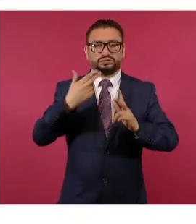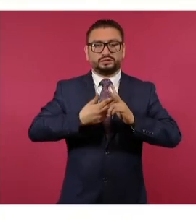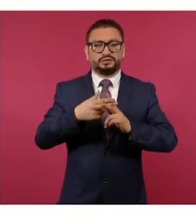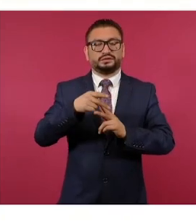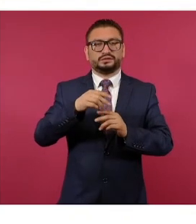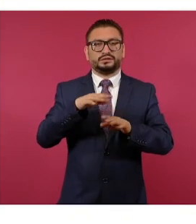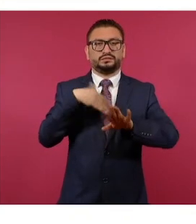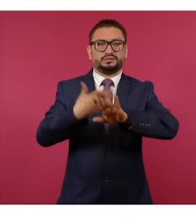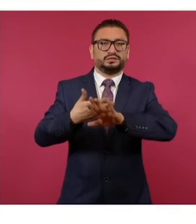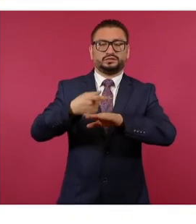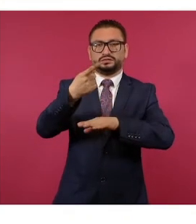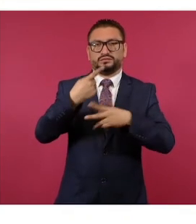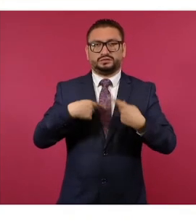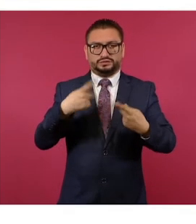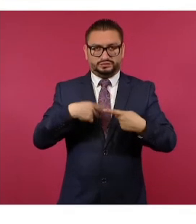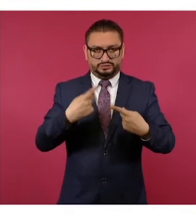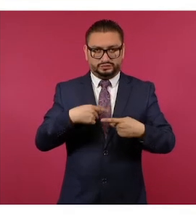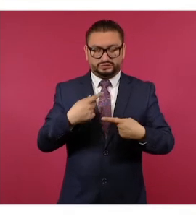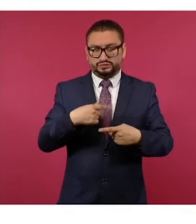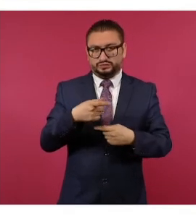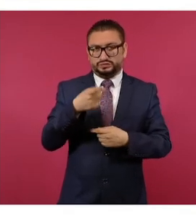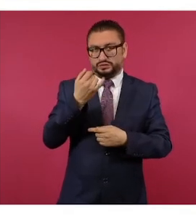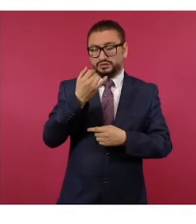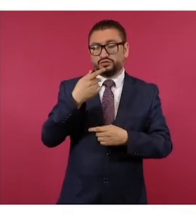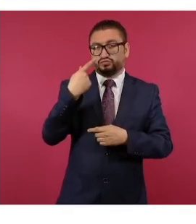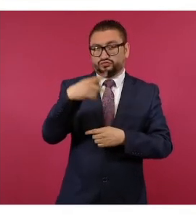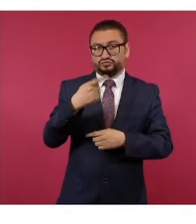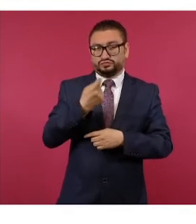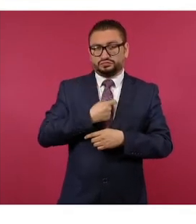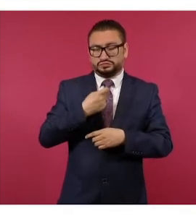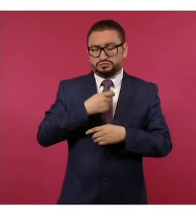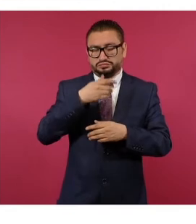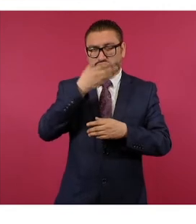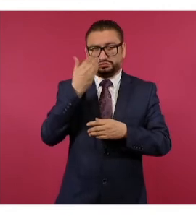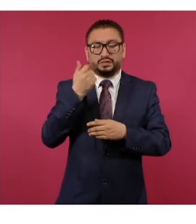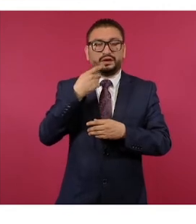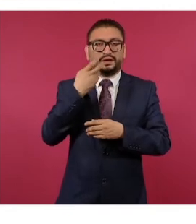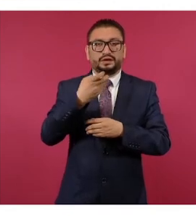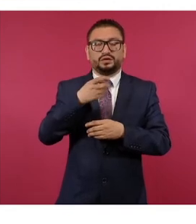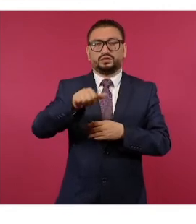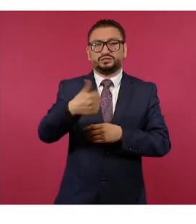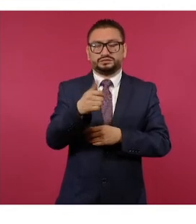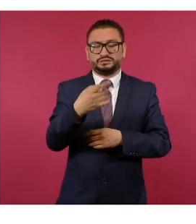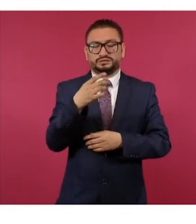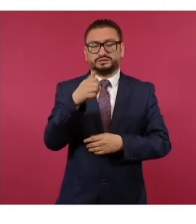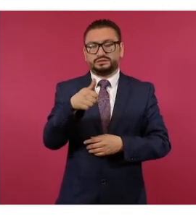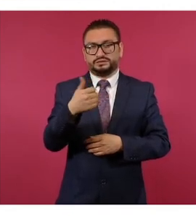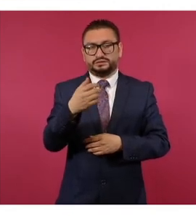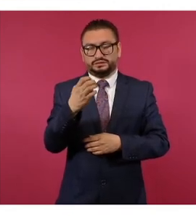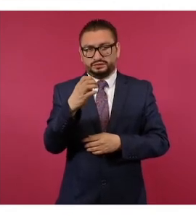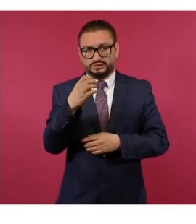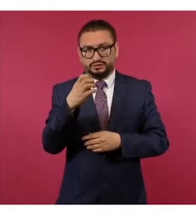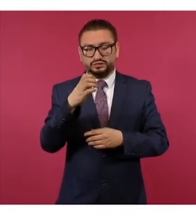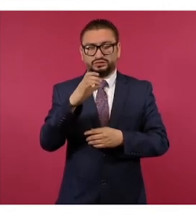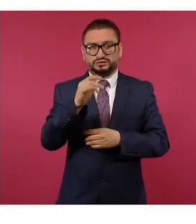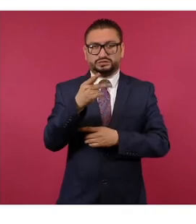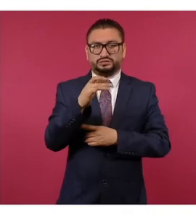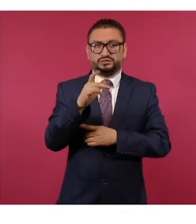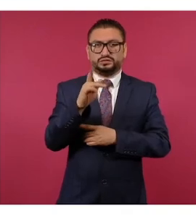en agravio de una persona de identidad reservada, esto el 11 de enero del 2024 en Chicoloapan, Estado de